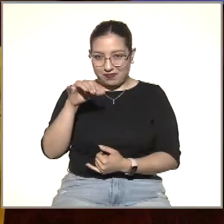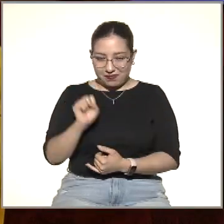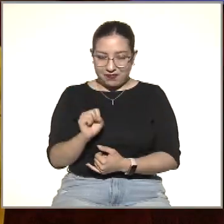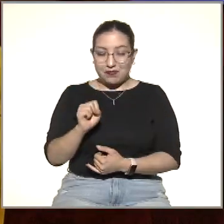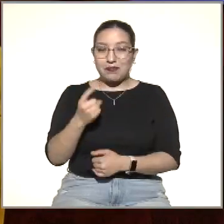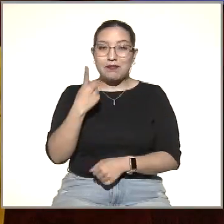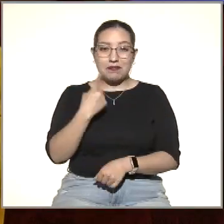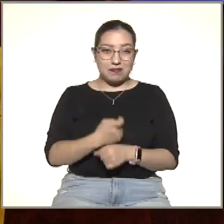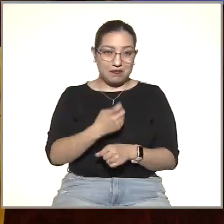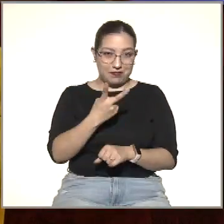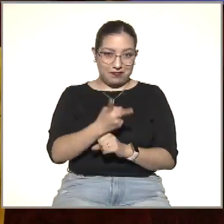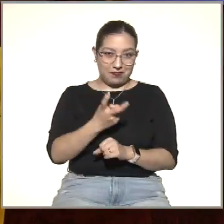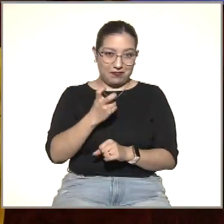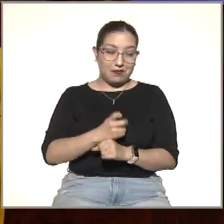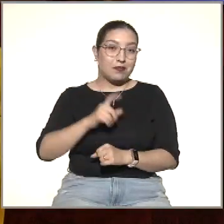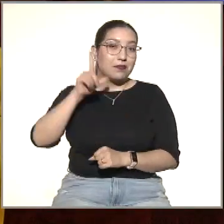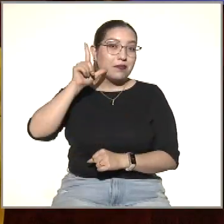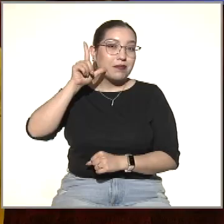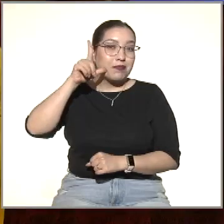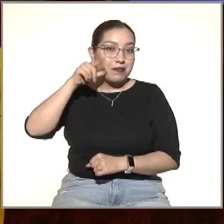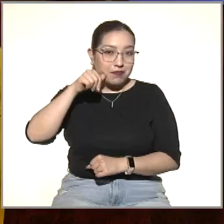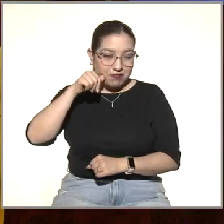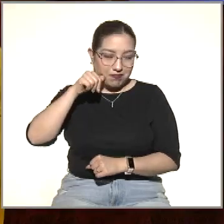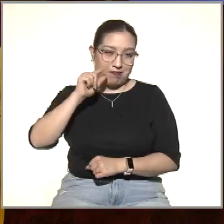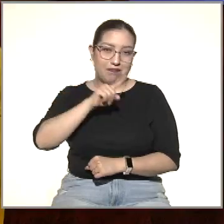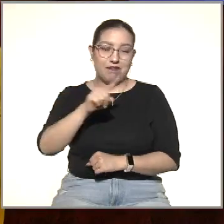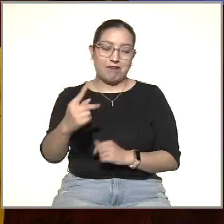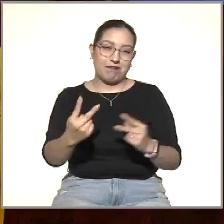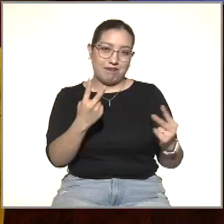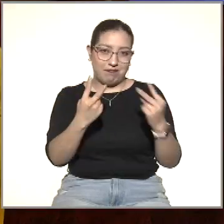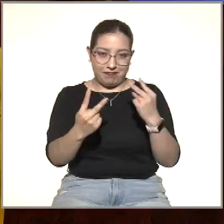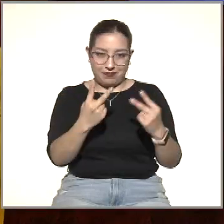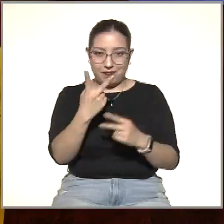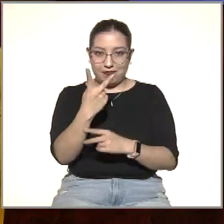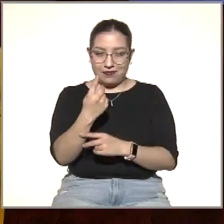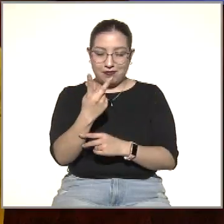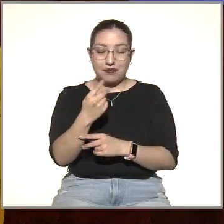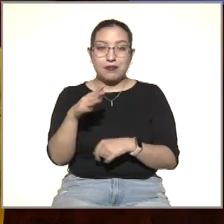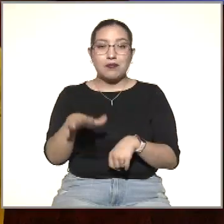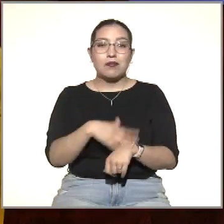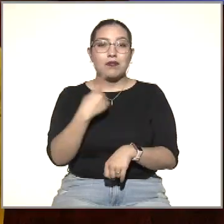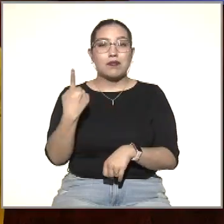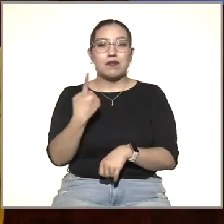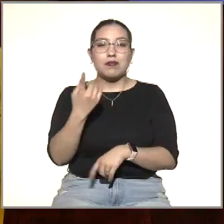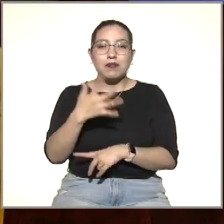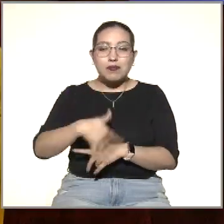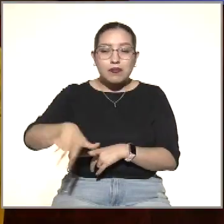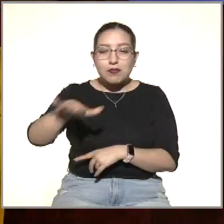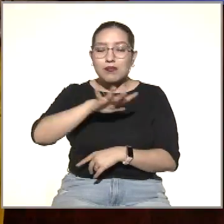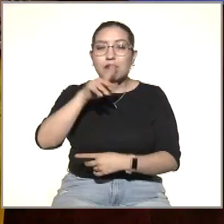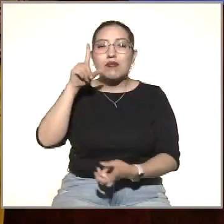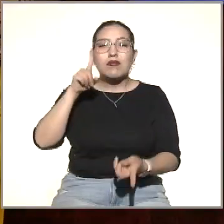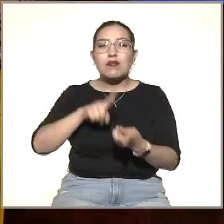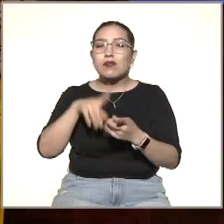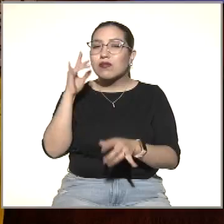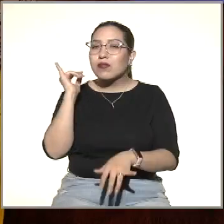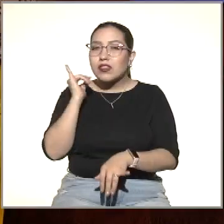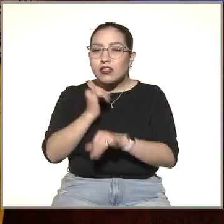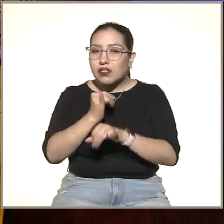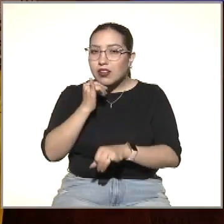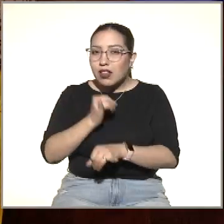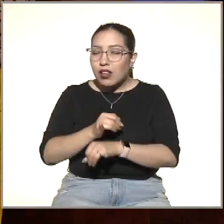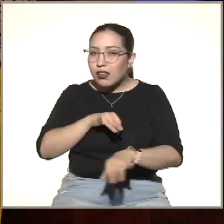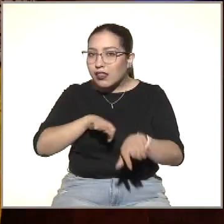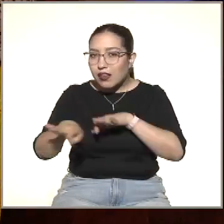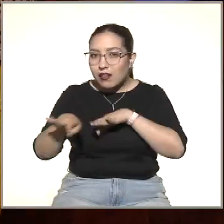se conecten el día de mañana porque vamos a estar hablando sobre plataformas para buscar trabajo. Esto es verdad, un poco